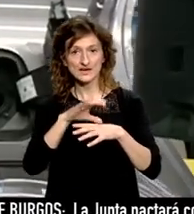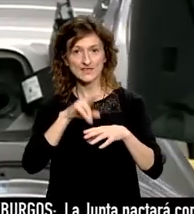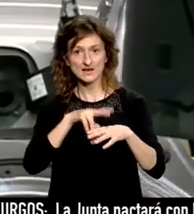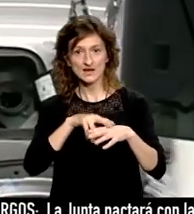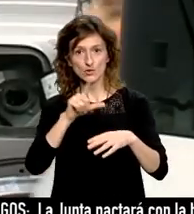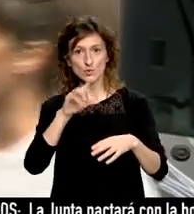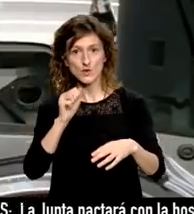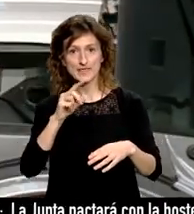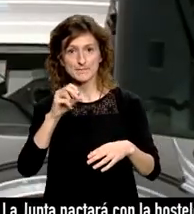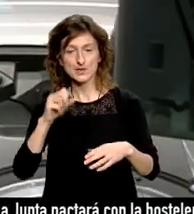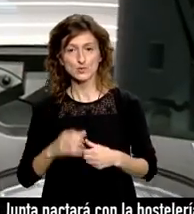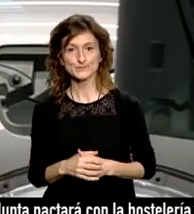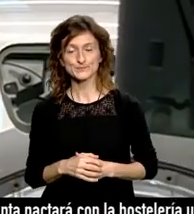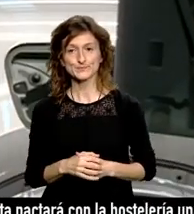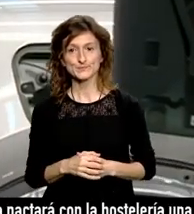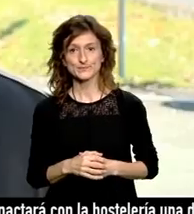delegado Luca de Meo.